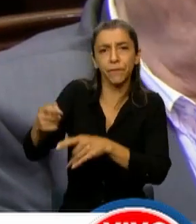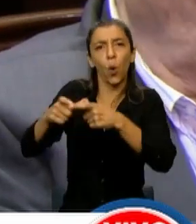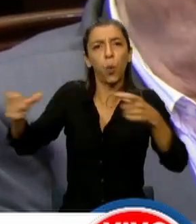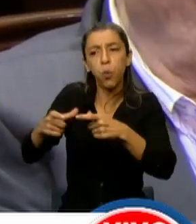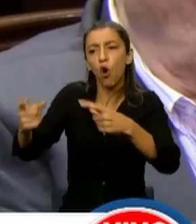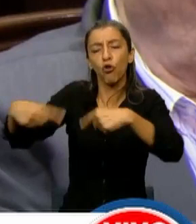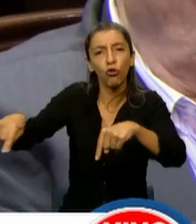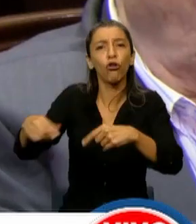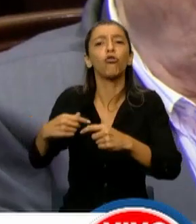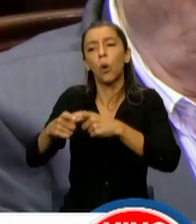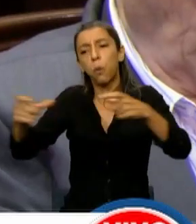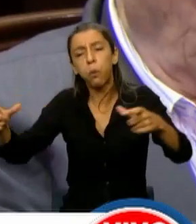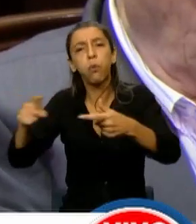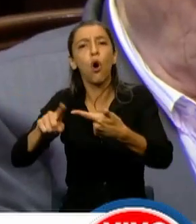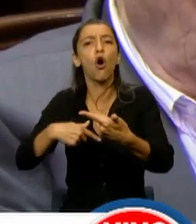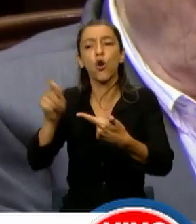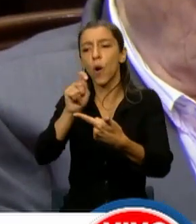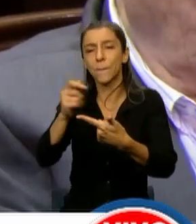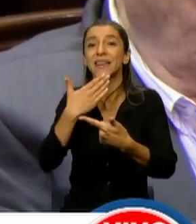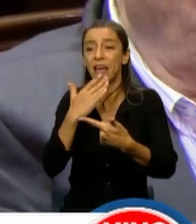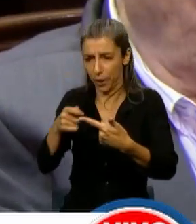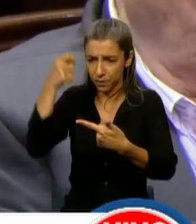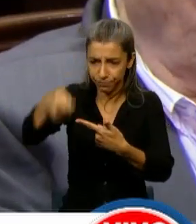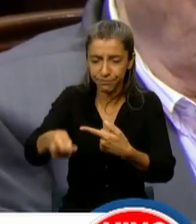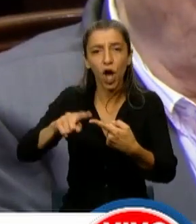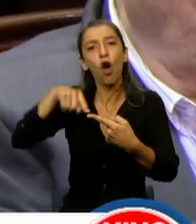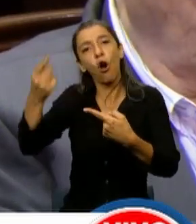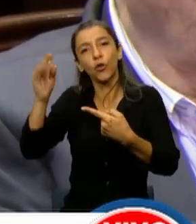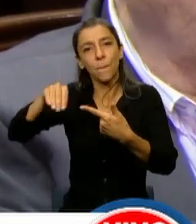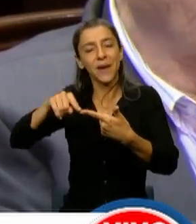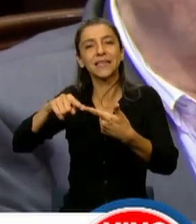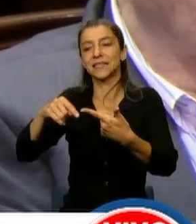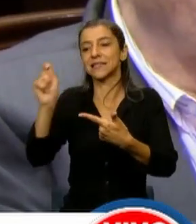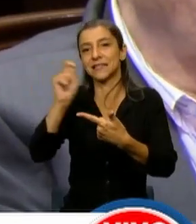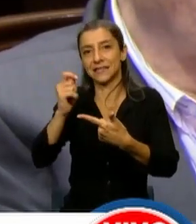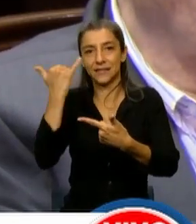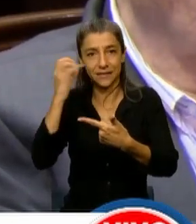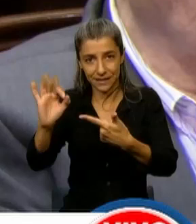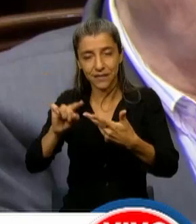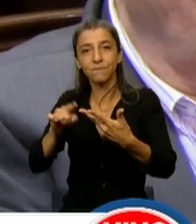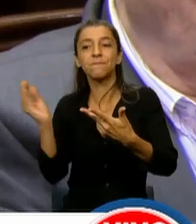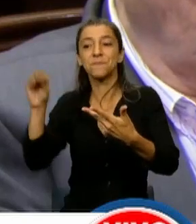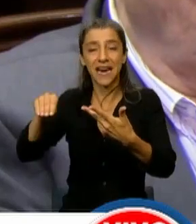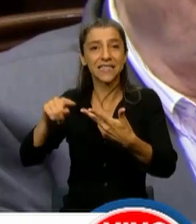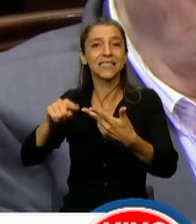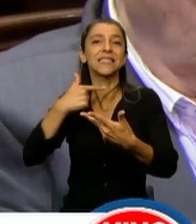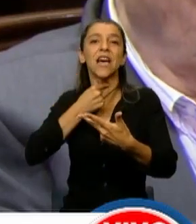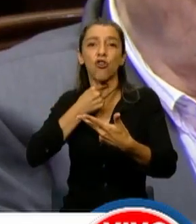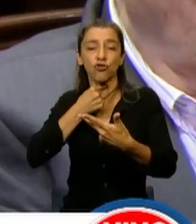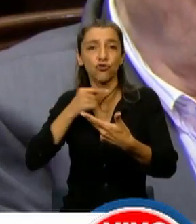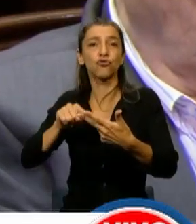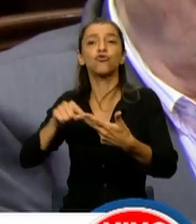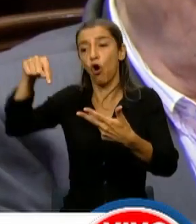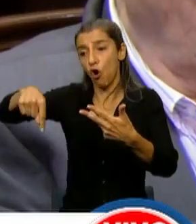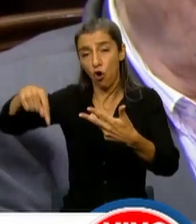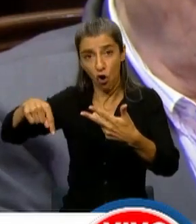ganan. Se pagó un bono en el mes de abril, se pagó otro bono en el mes de mayo, se pagó otro bono en el mes de agosto y